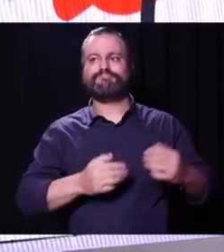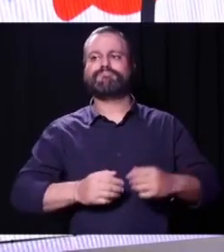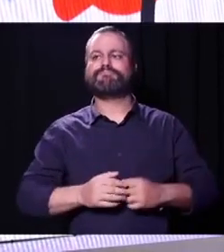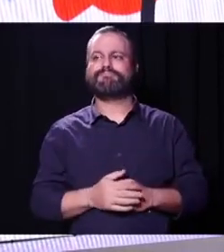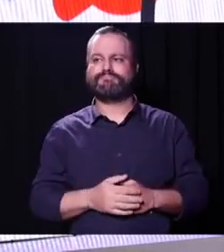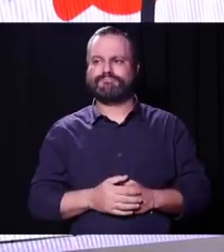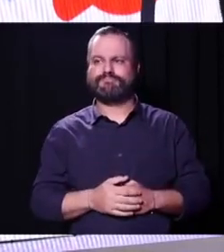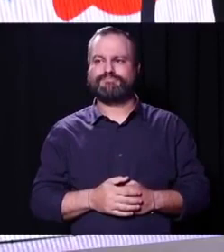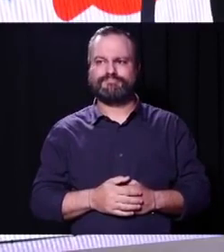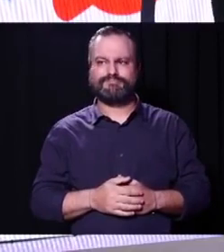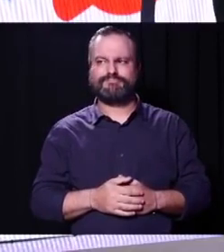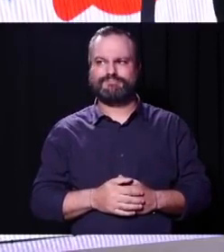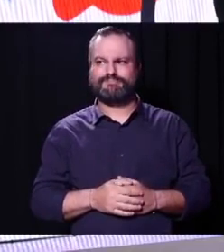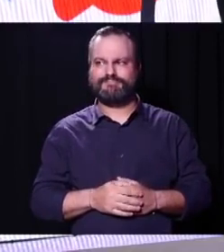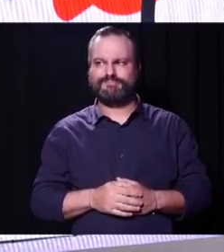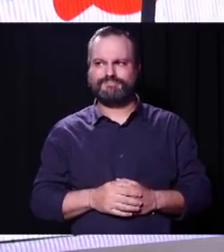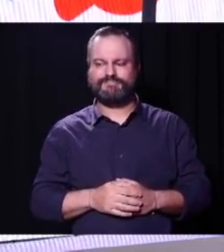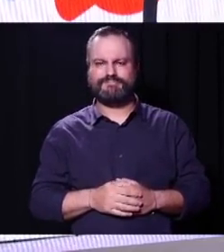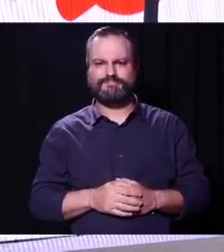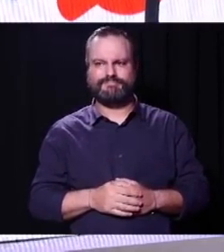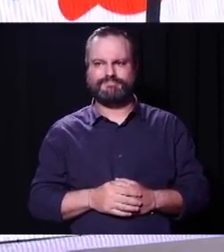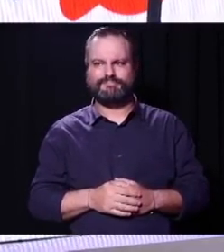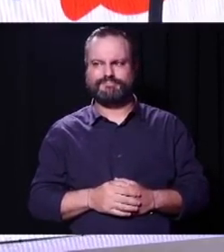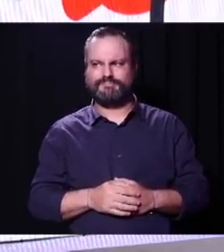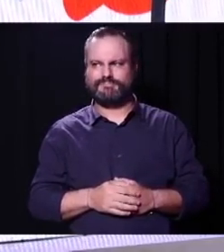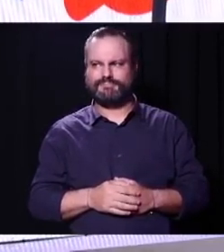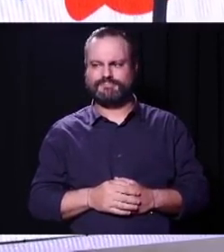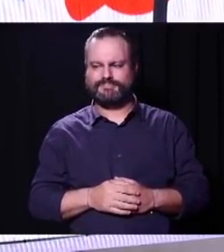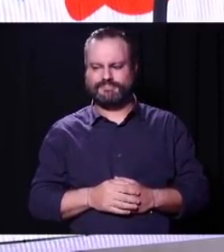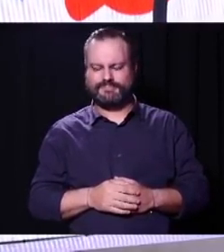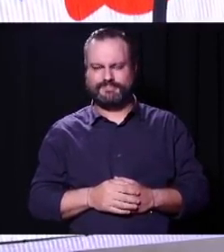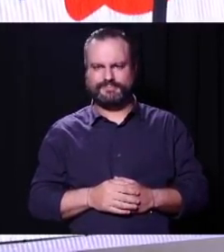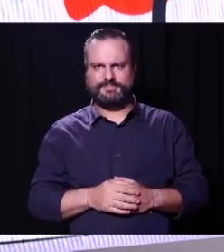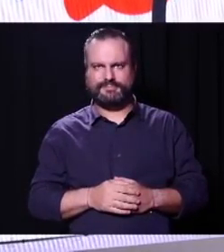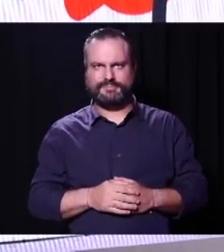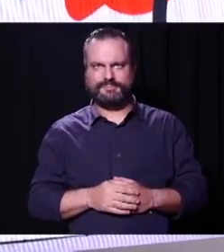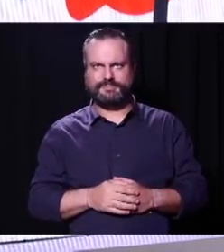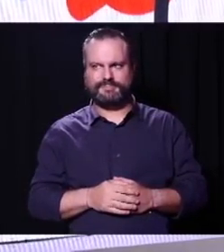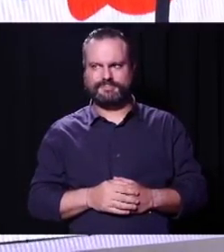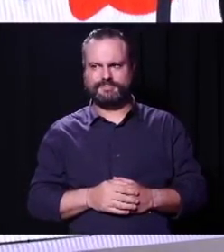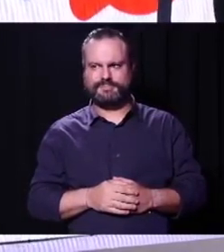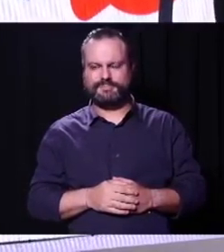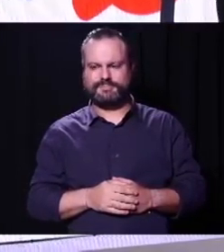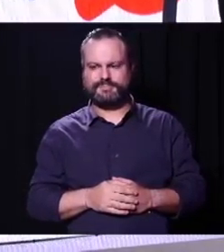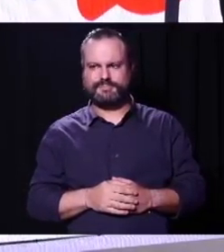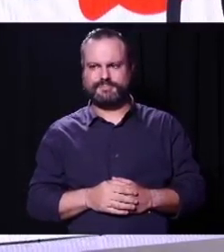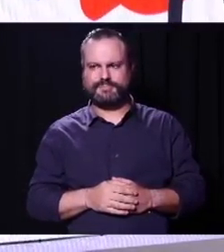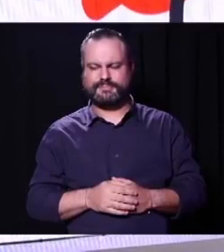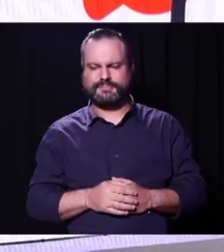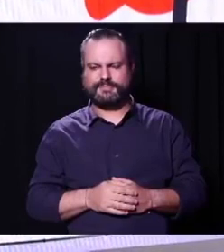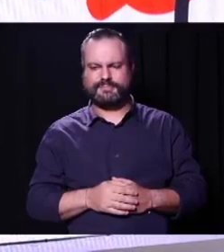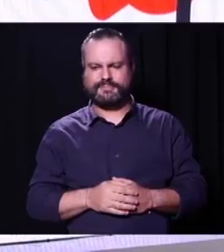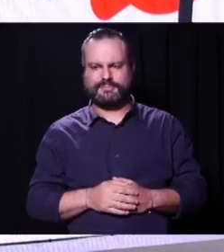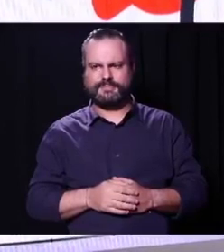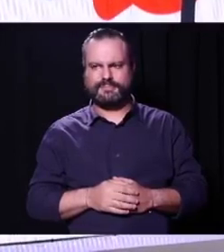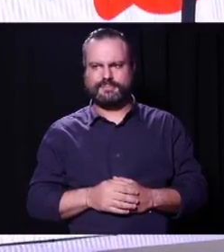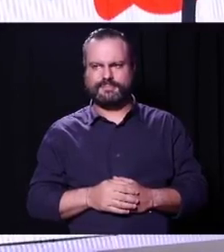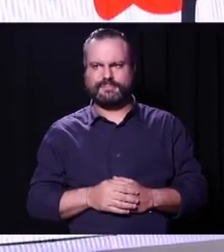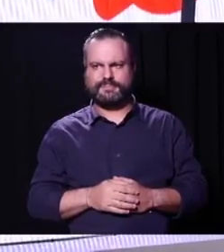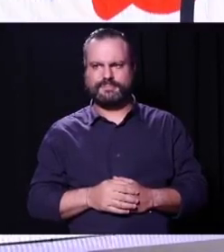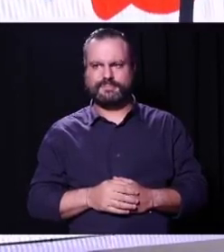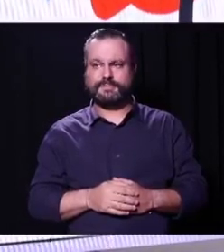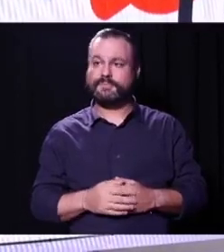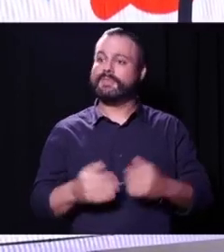se ubicó en Alcalde Díaz, comenzó con un negocio de buses donde él manejaba su primer bus. He estado